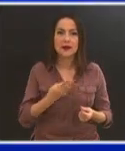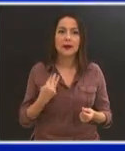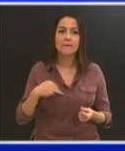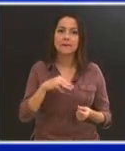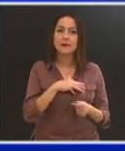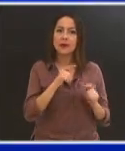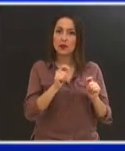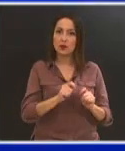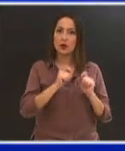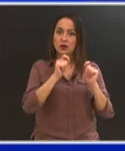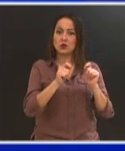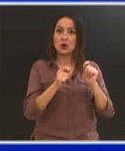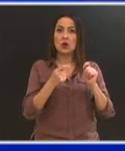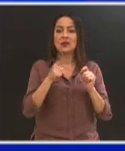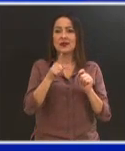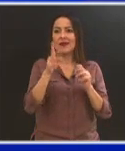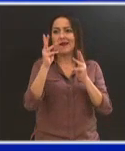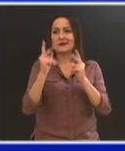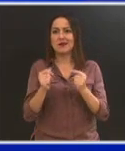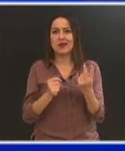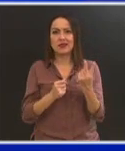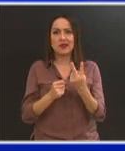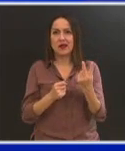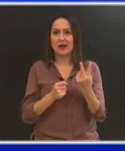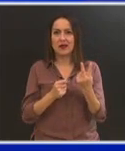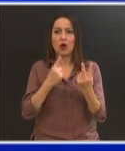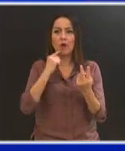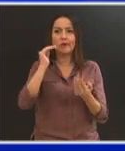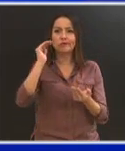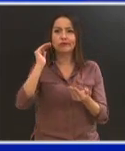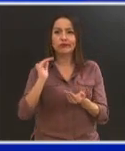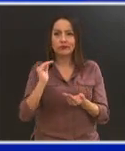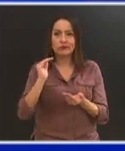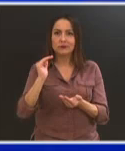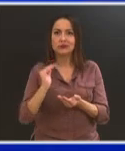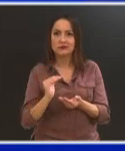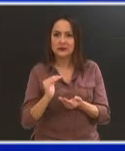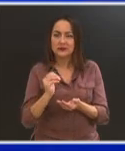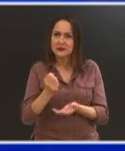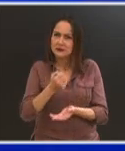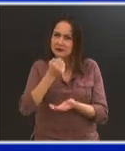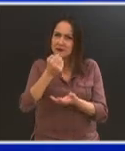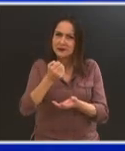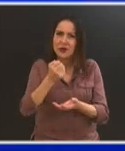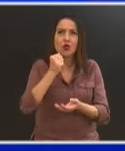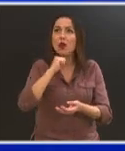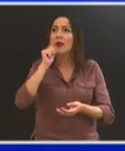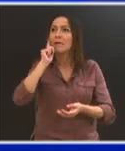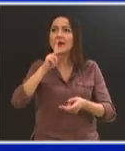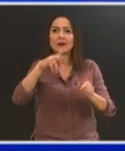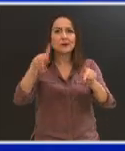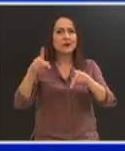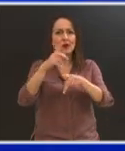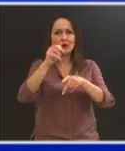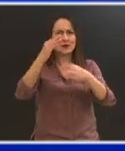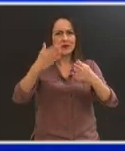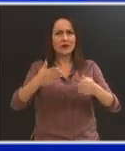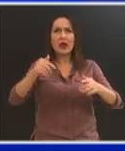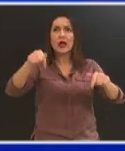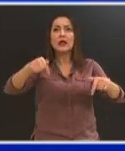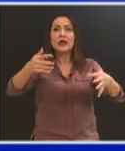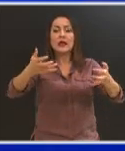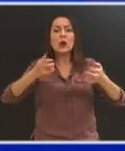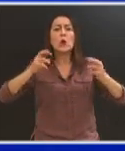de Educación y el ministro de Hacienda han recortado totalmente. Entonces, que no le sigan mintiendo al pueblo. Entonces, hoy aquí la expectativa